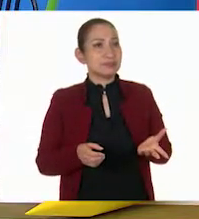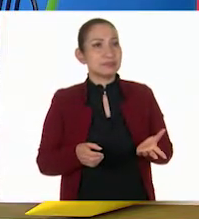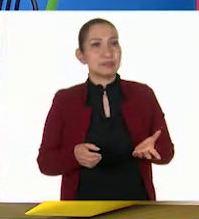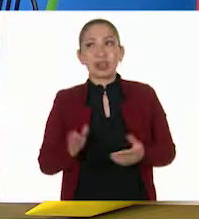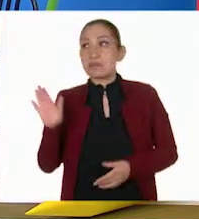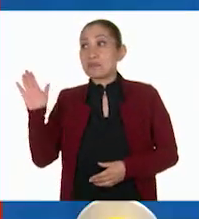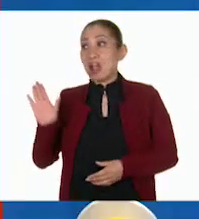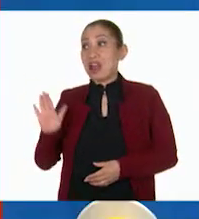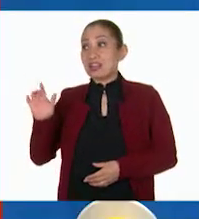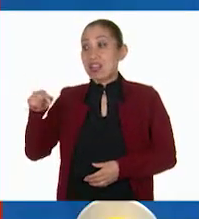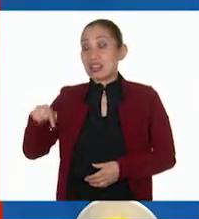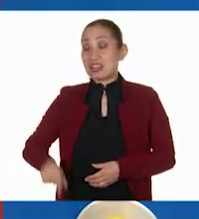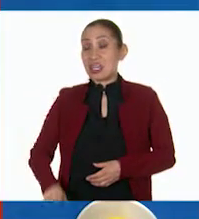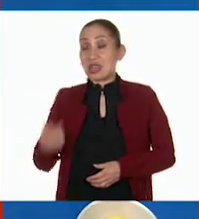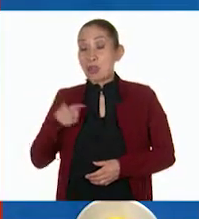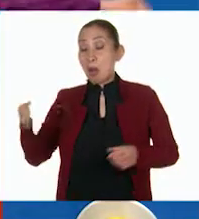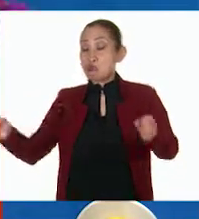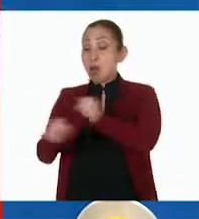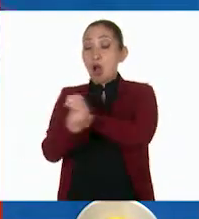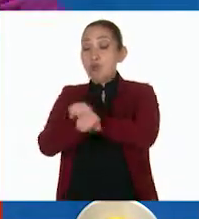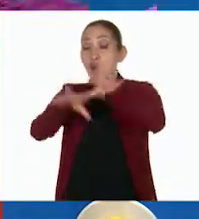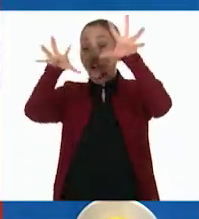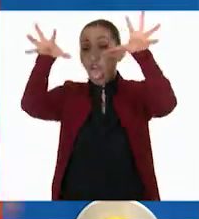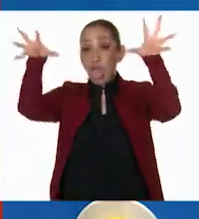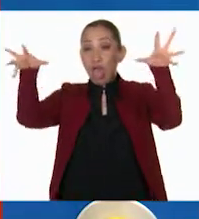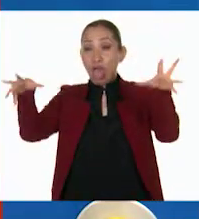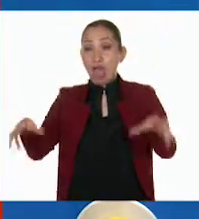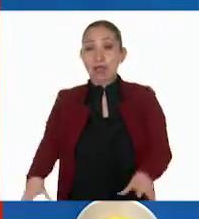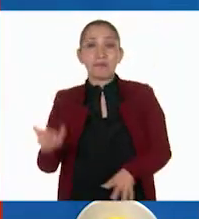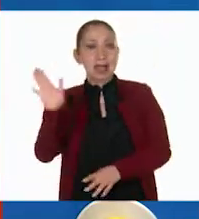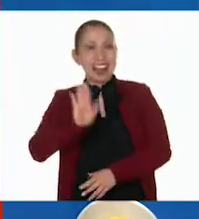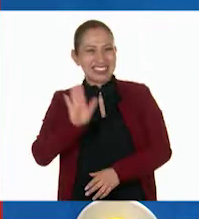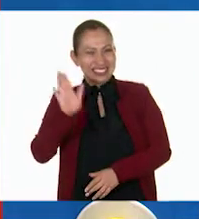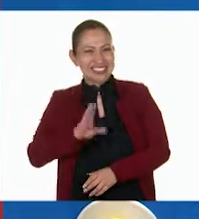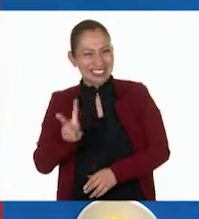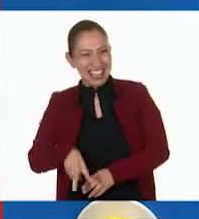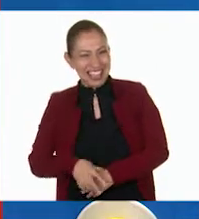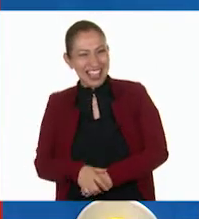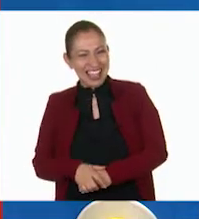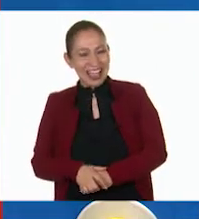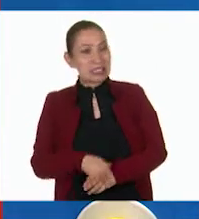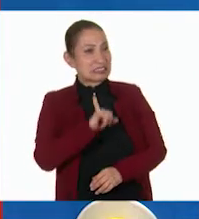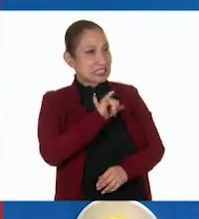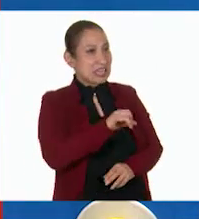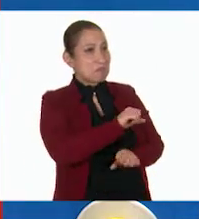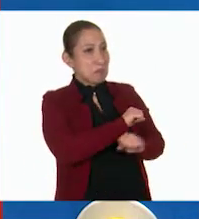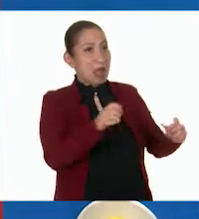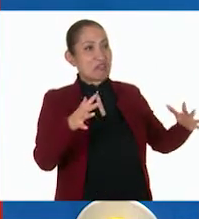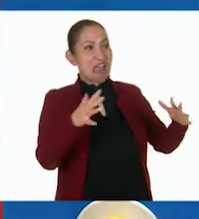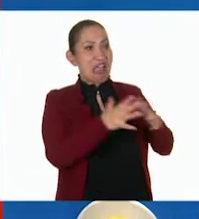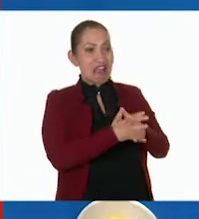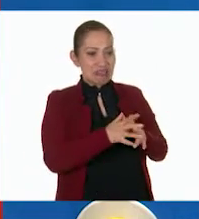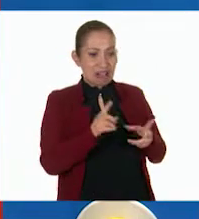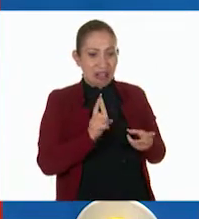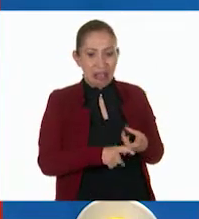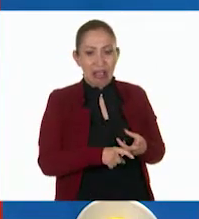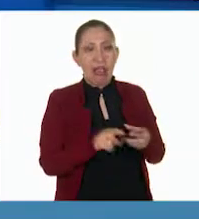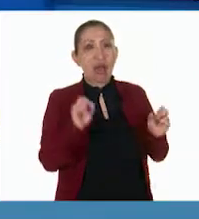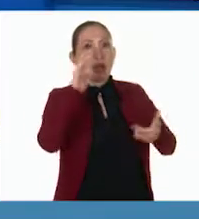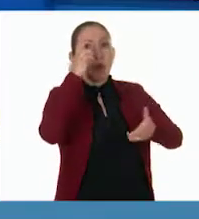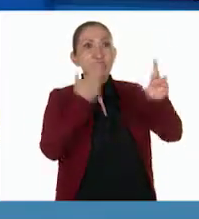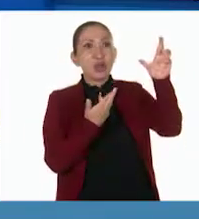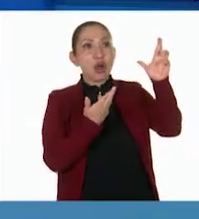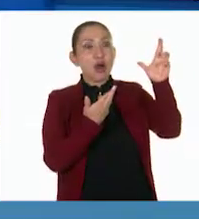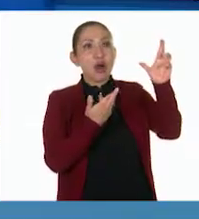Hasta parece que hubiera caído una bomba. Sí, una bomba, una guerra, una